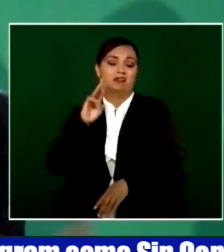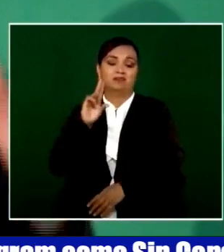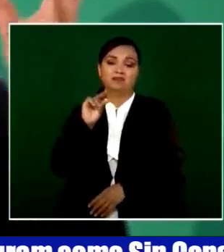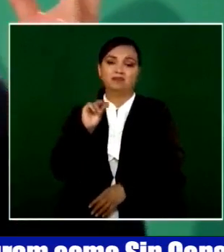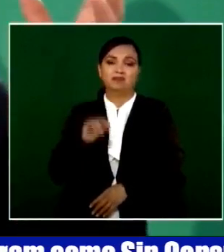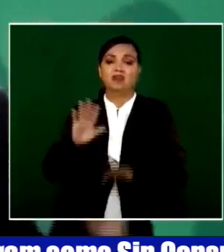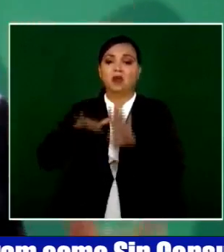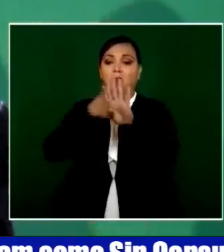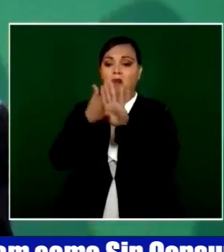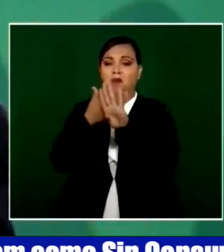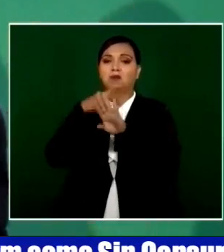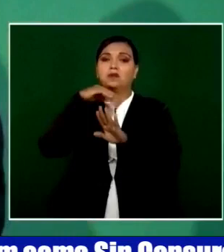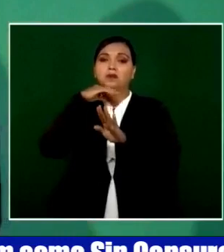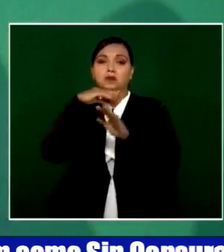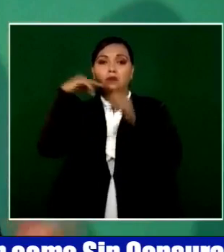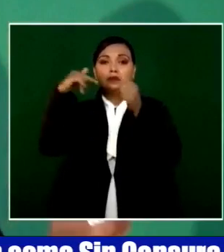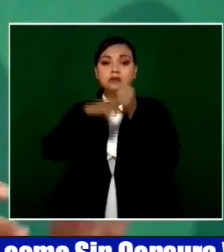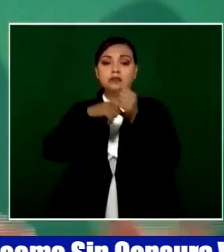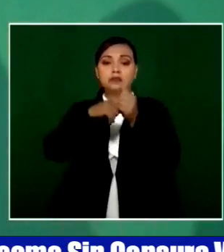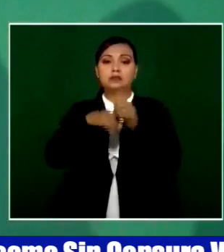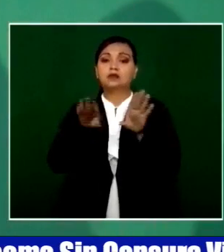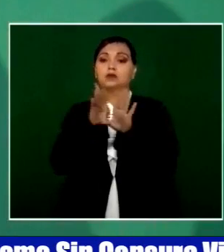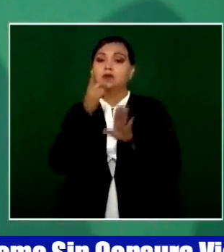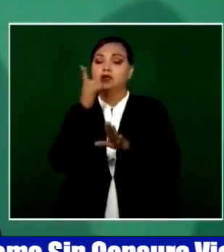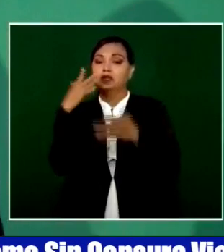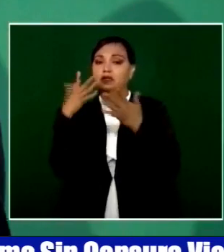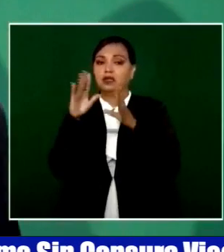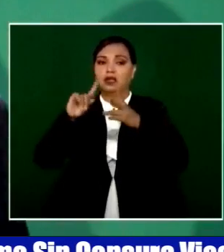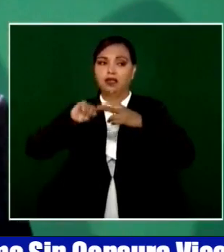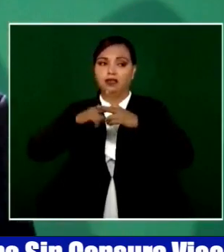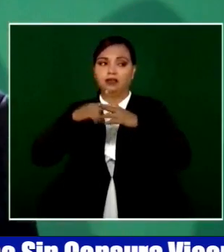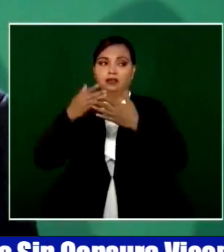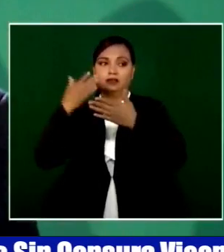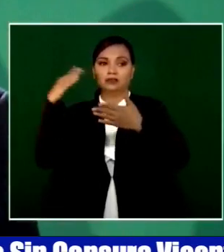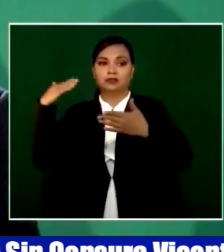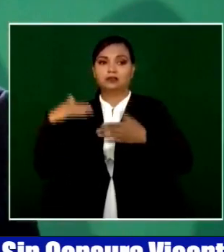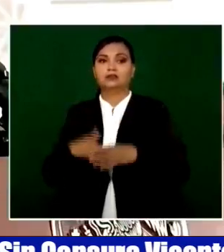en contra de la corrupción, que como dije al principio,